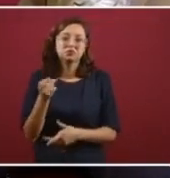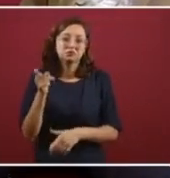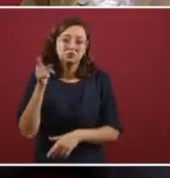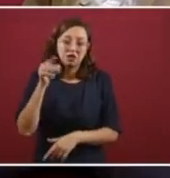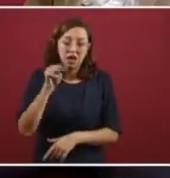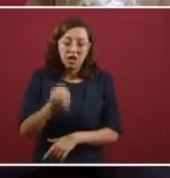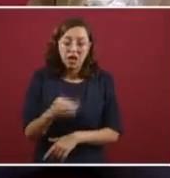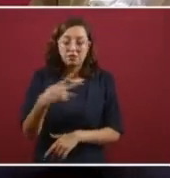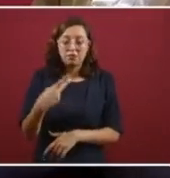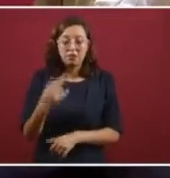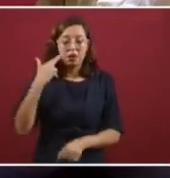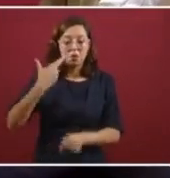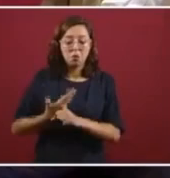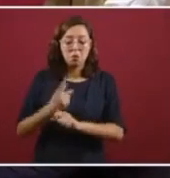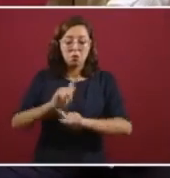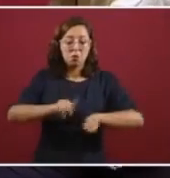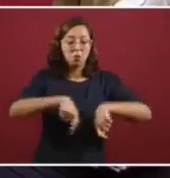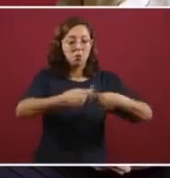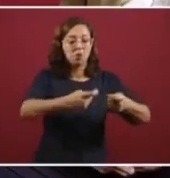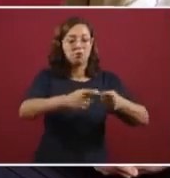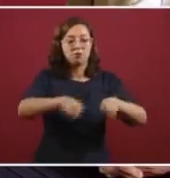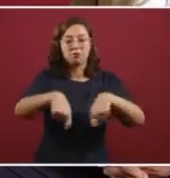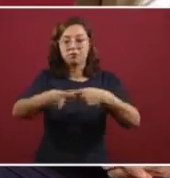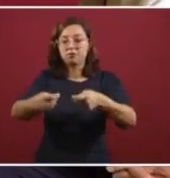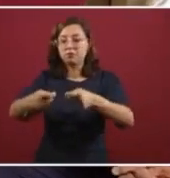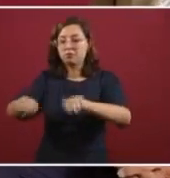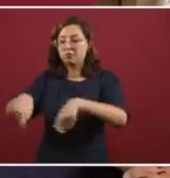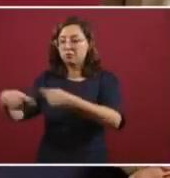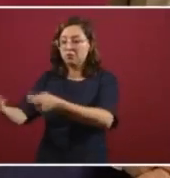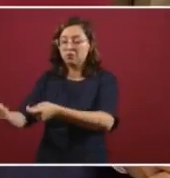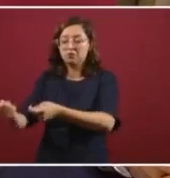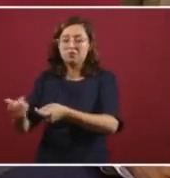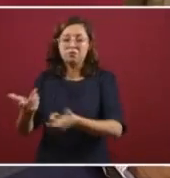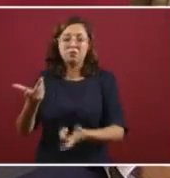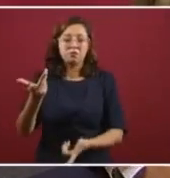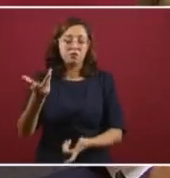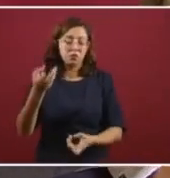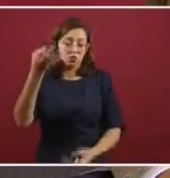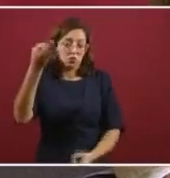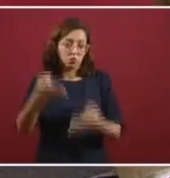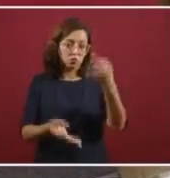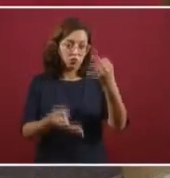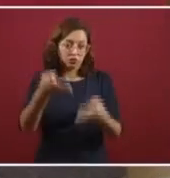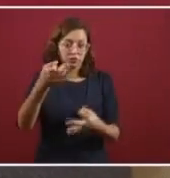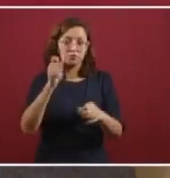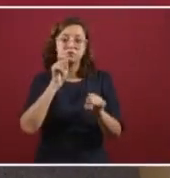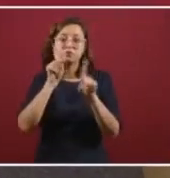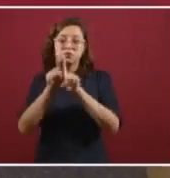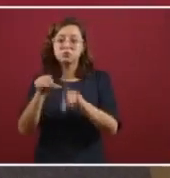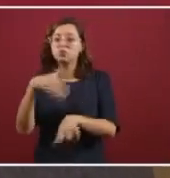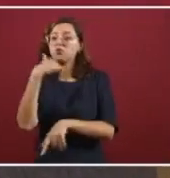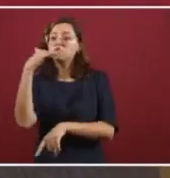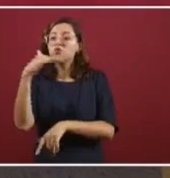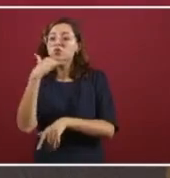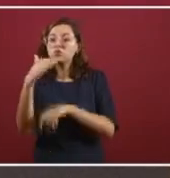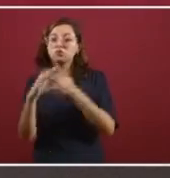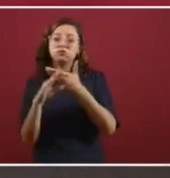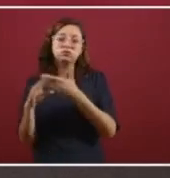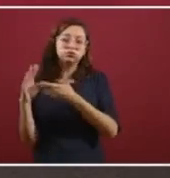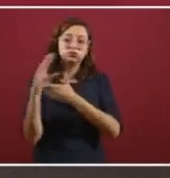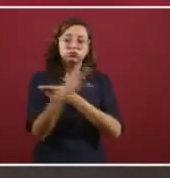tanto para la impartición de justicia como para el combate a la corrupción